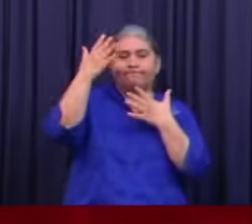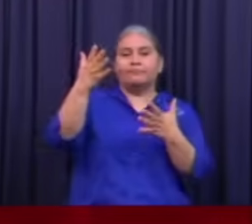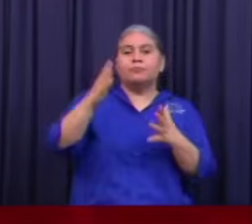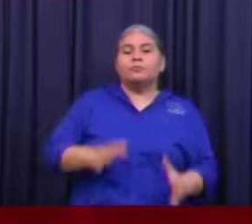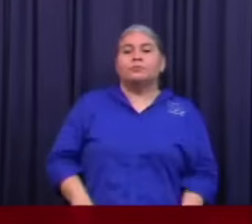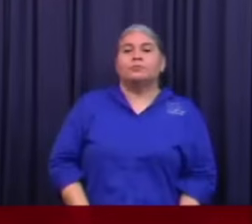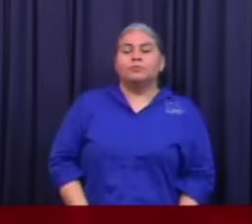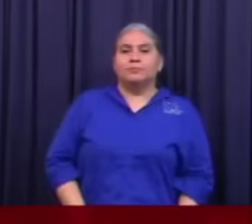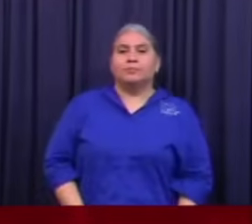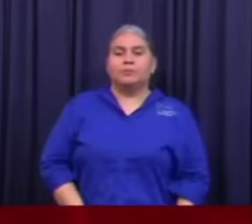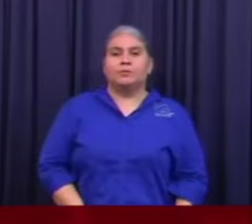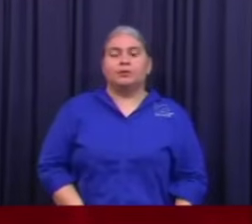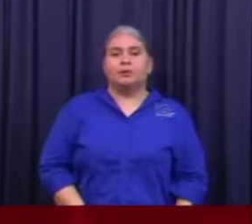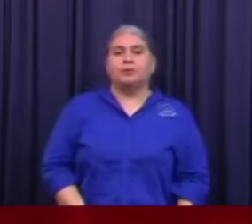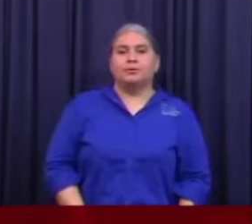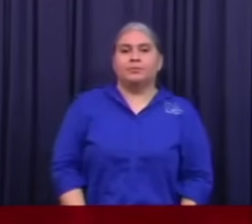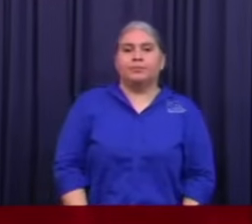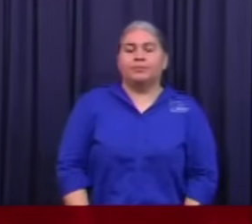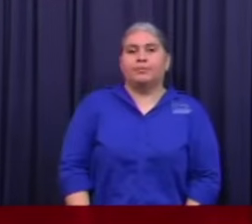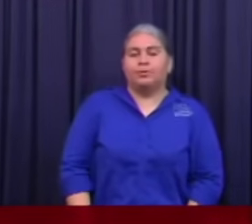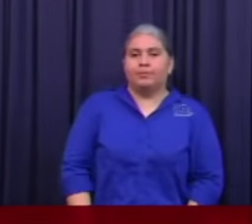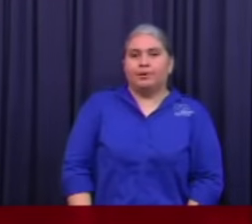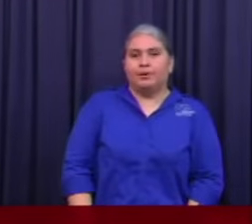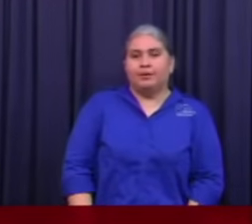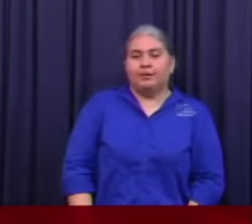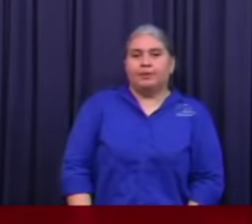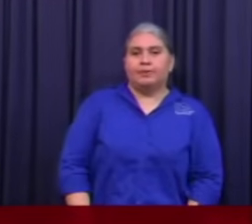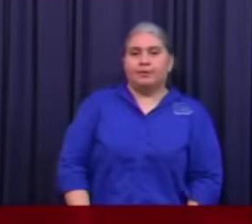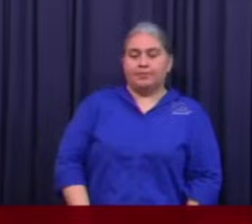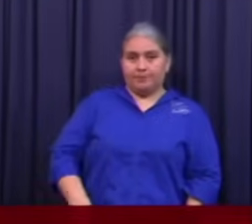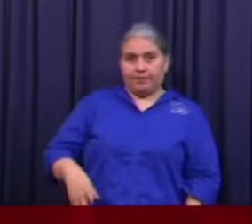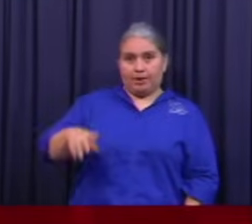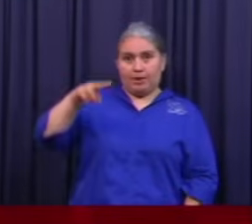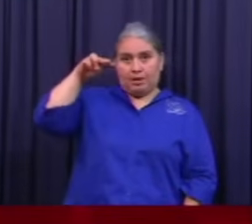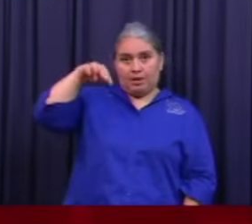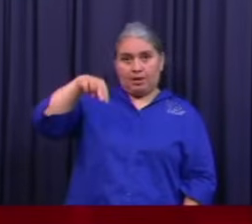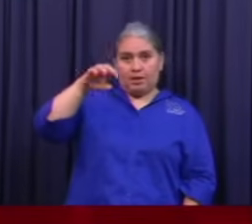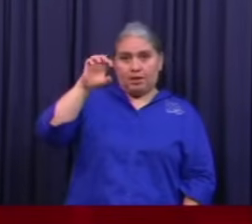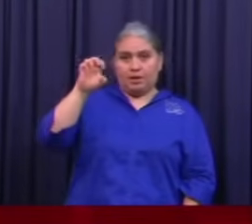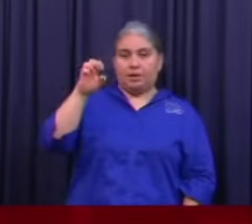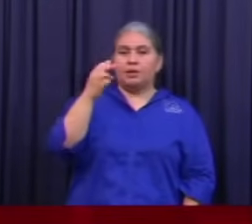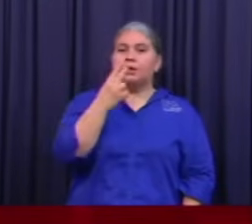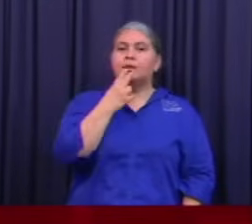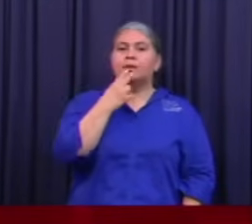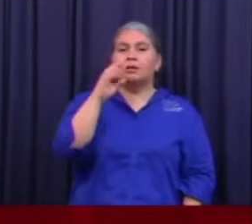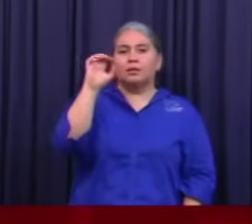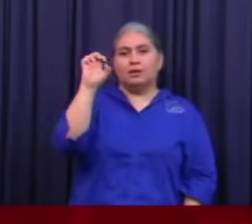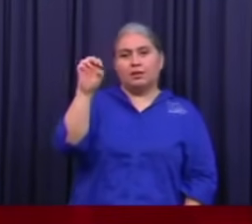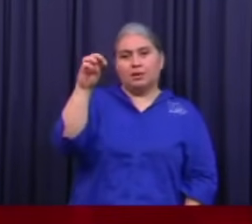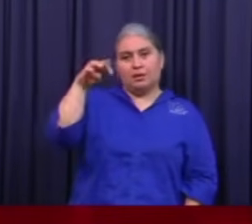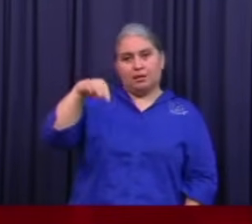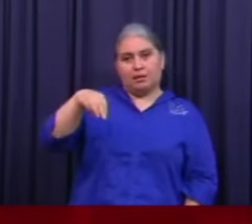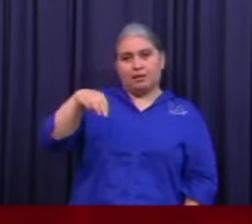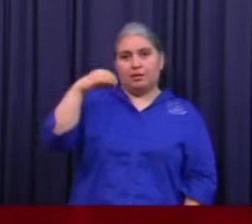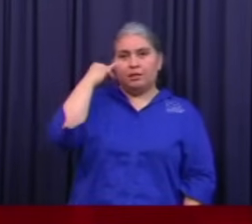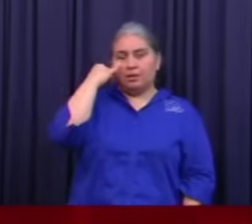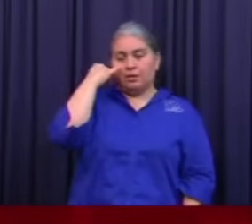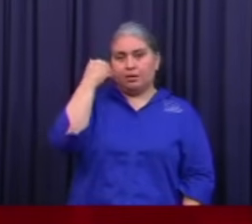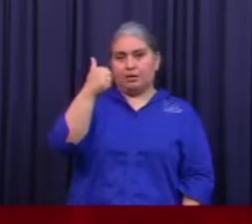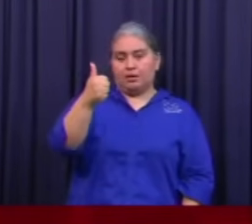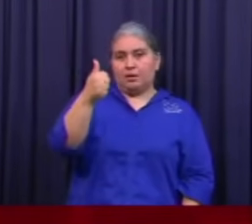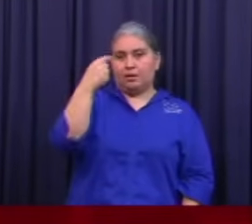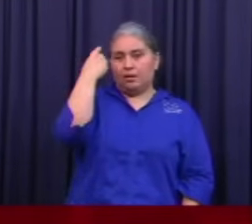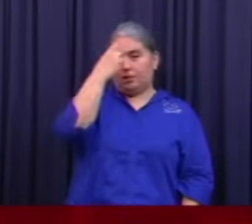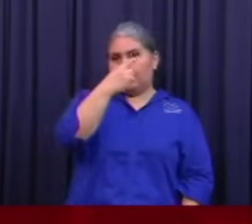estamos con nehemías otra vez Entonces él empieza a orar vamos a